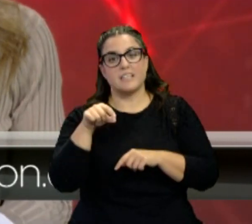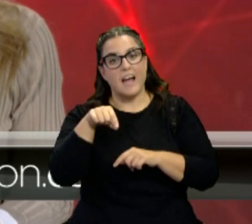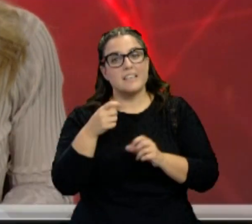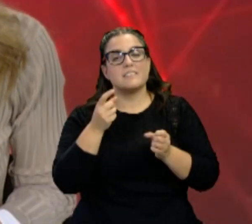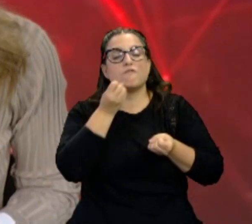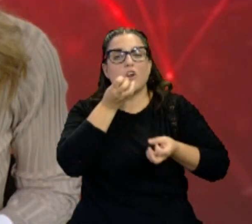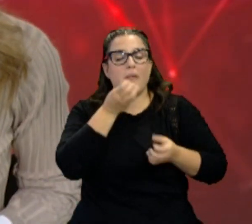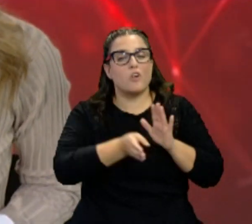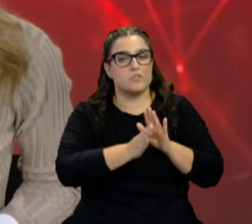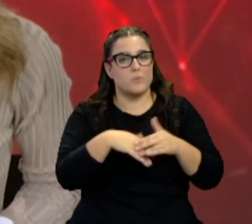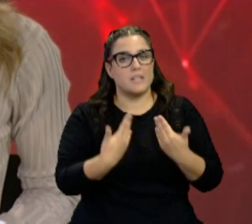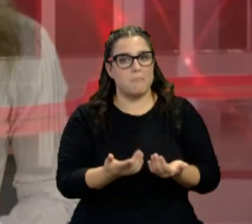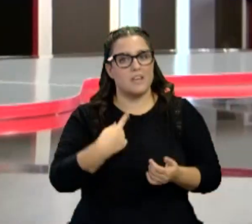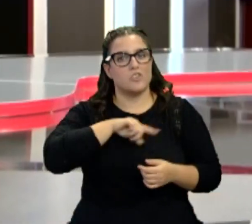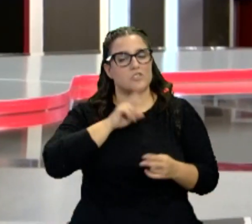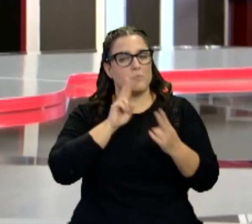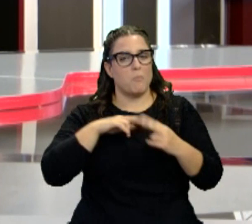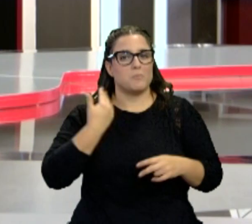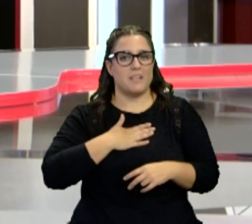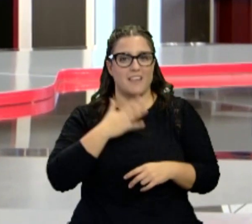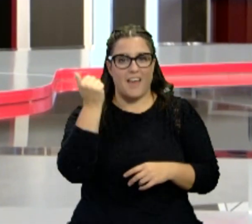información. Nosotros volvemos mañana. Adiós.